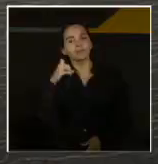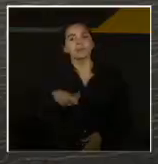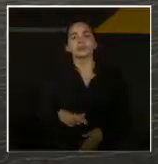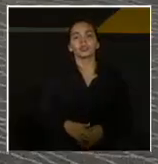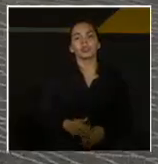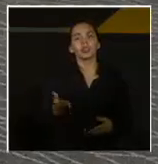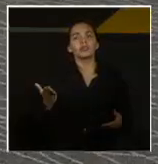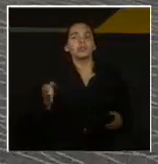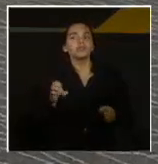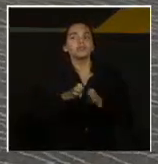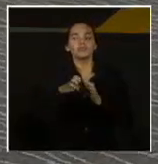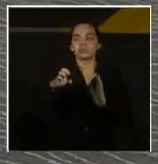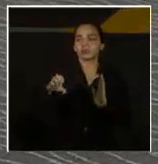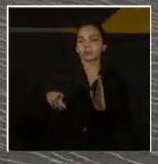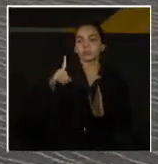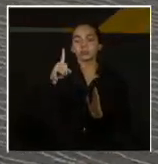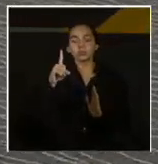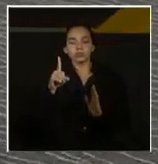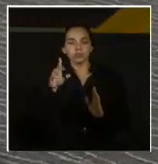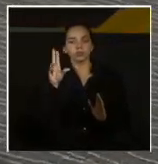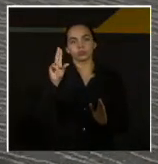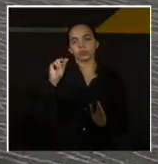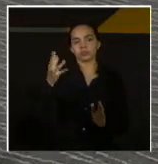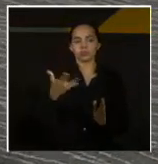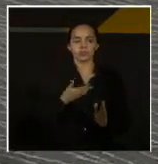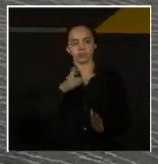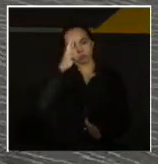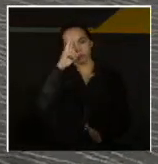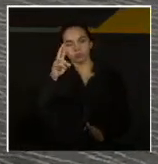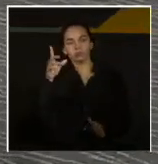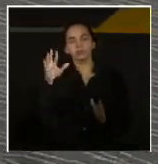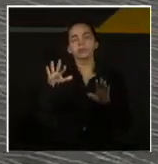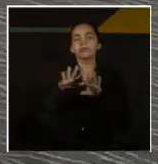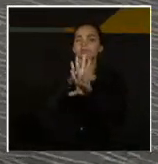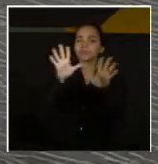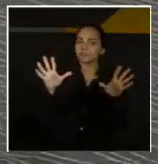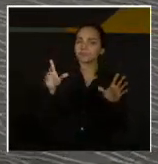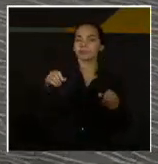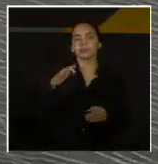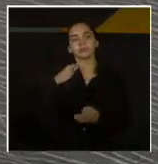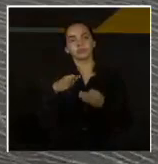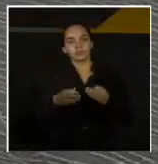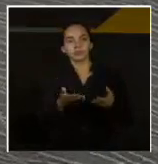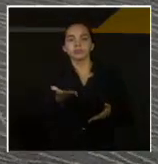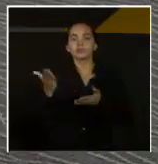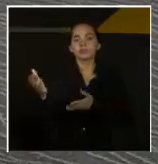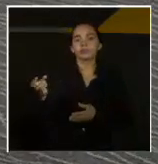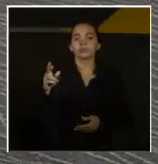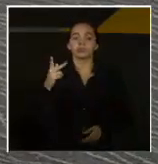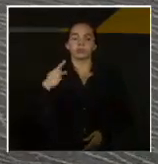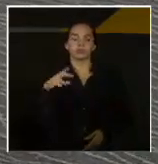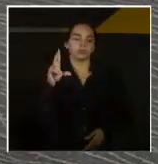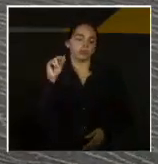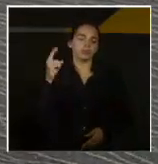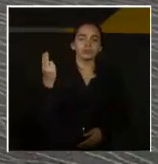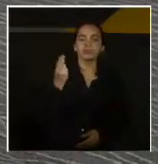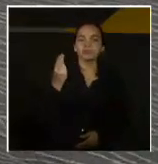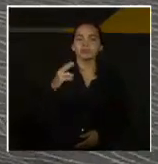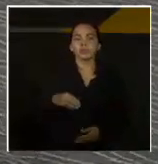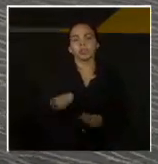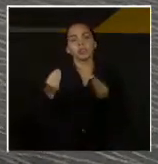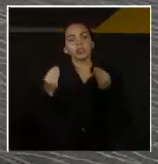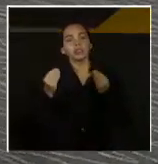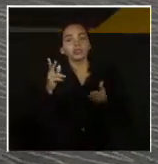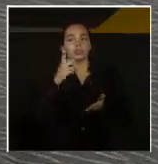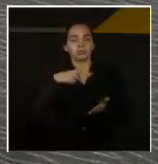lo tanto, si un programa no tiene reglas de operación claras, termina yendo a gente que no lo necesita. Hay municipios, y